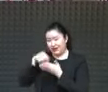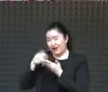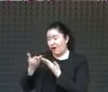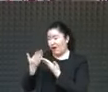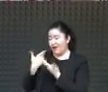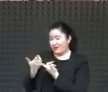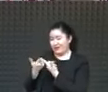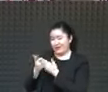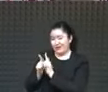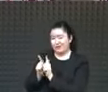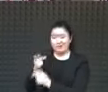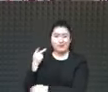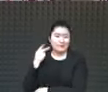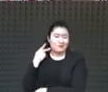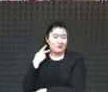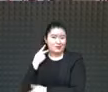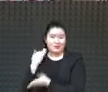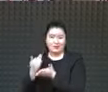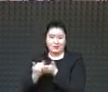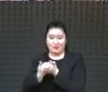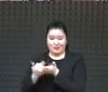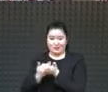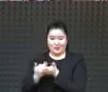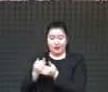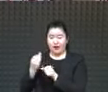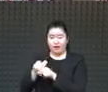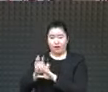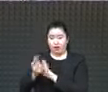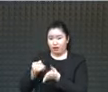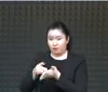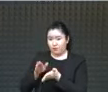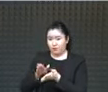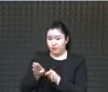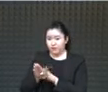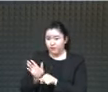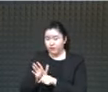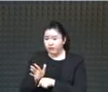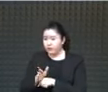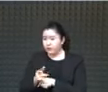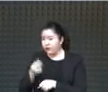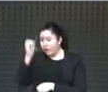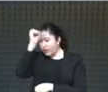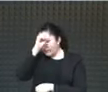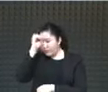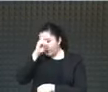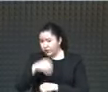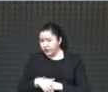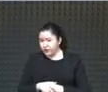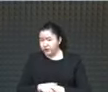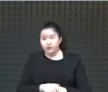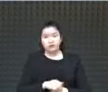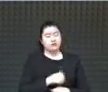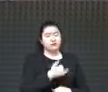bueno, ¿cuál es su opinión al respecto? Pero Efraín... ¿Se llama Efraín?